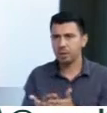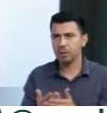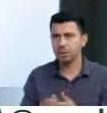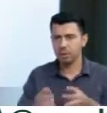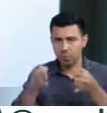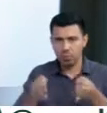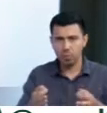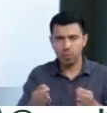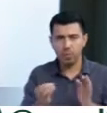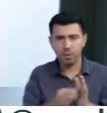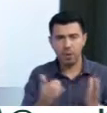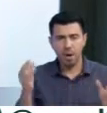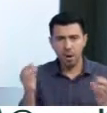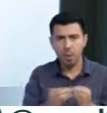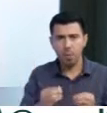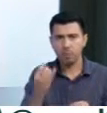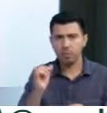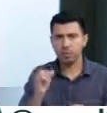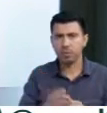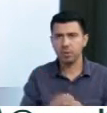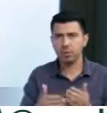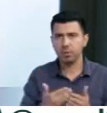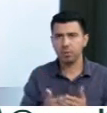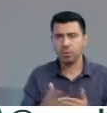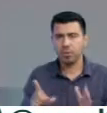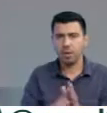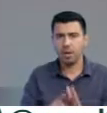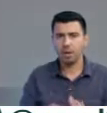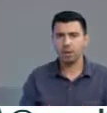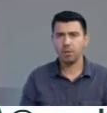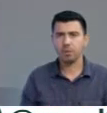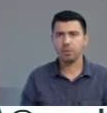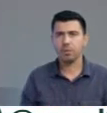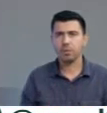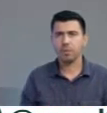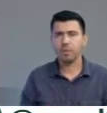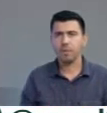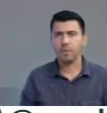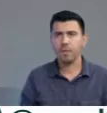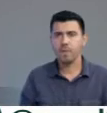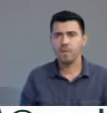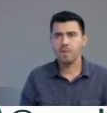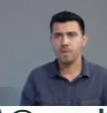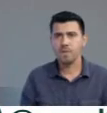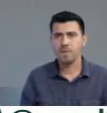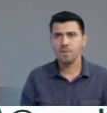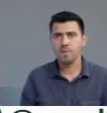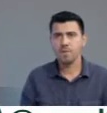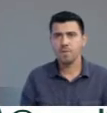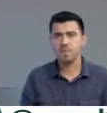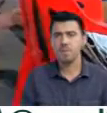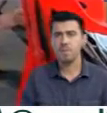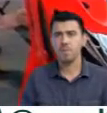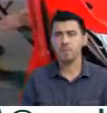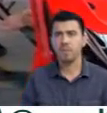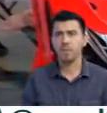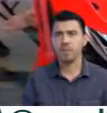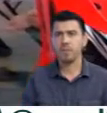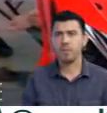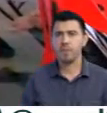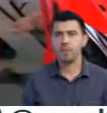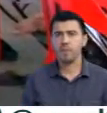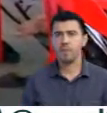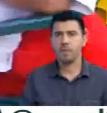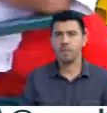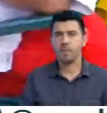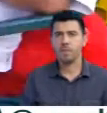cumpla lo que está pactado y que goza de toda presunción de legalidad. Estamos preocupados es por los 10 personas que están en huelga